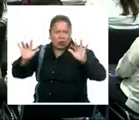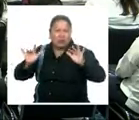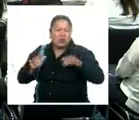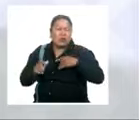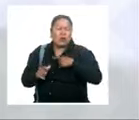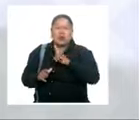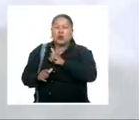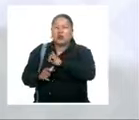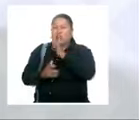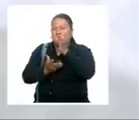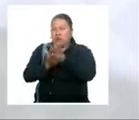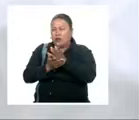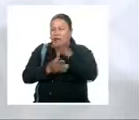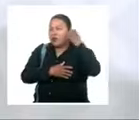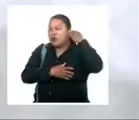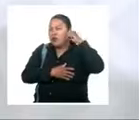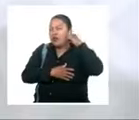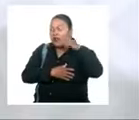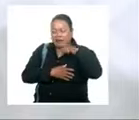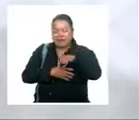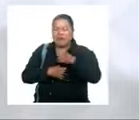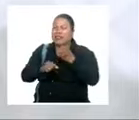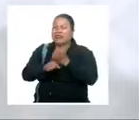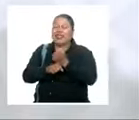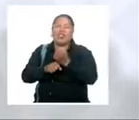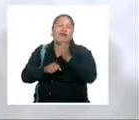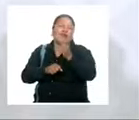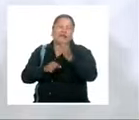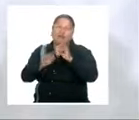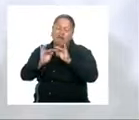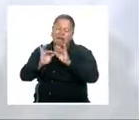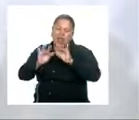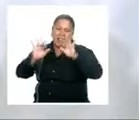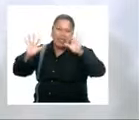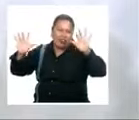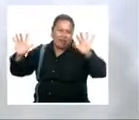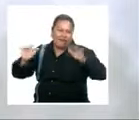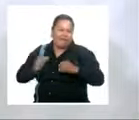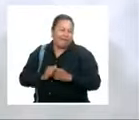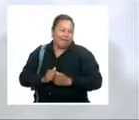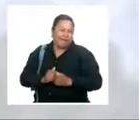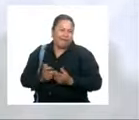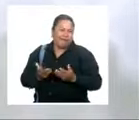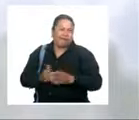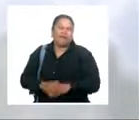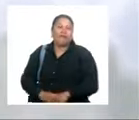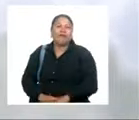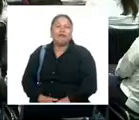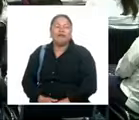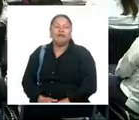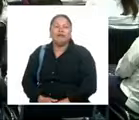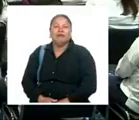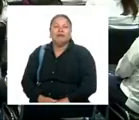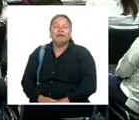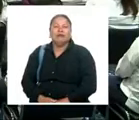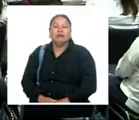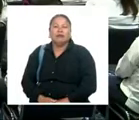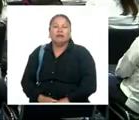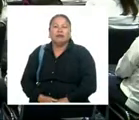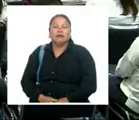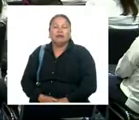sola cosa, Oaxaca es un estado mágico. Sí, vas.